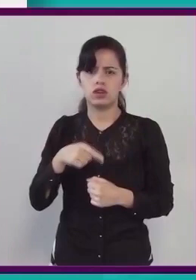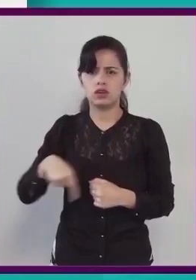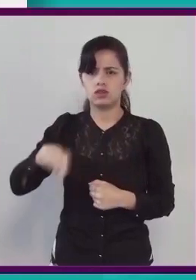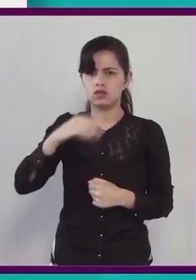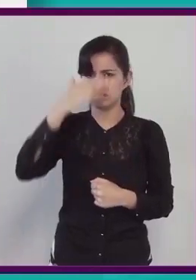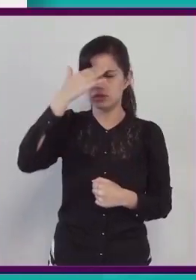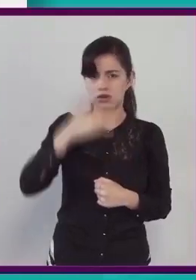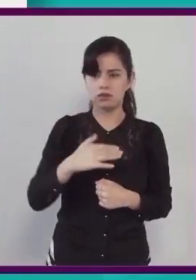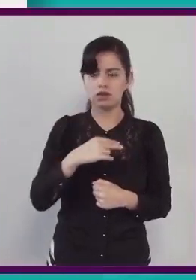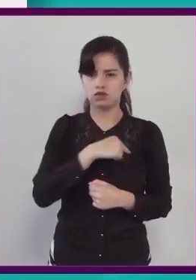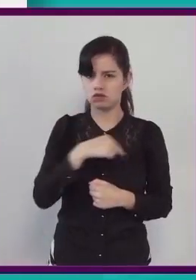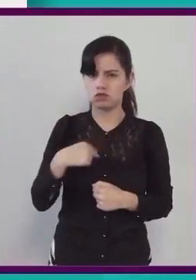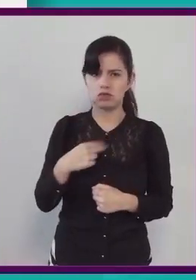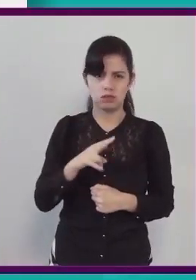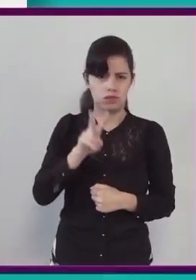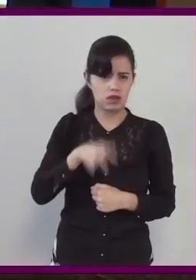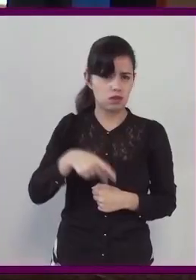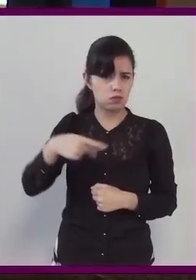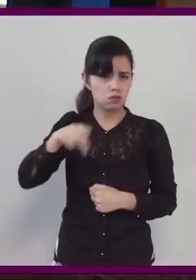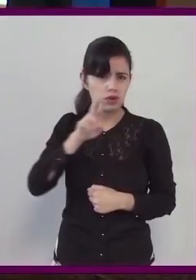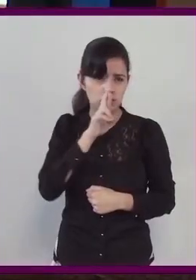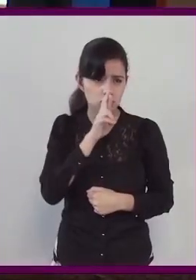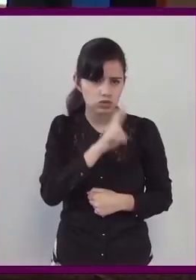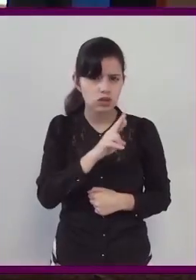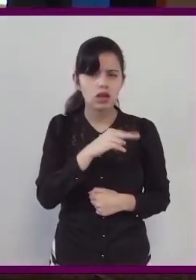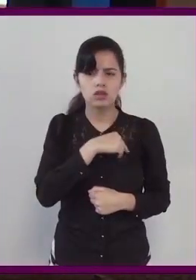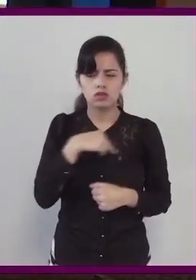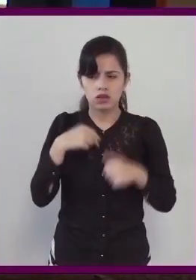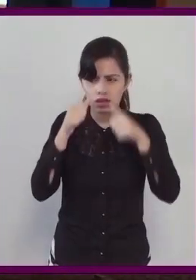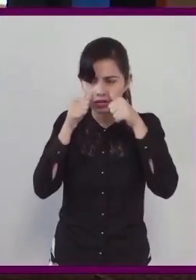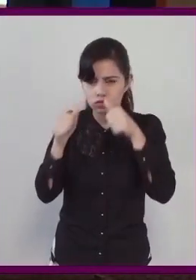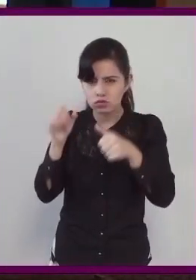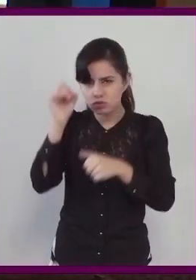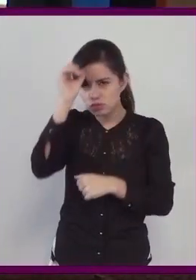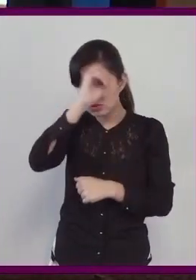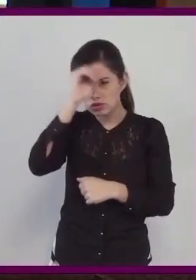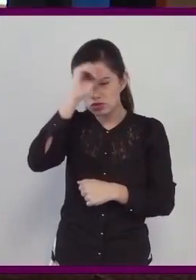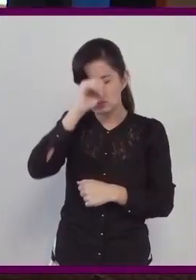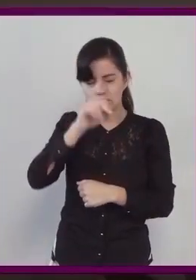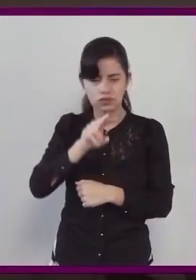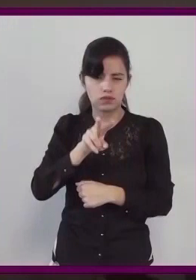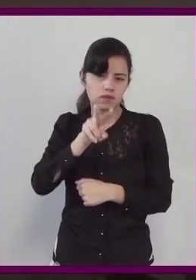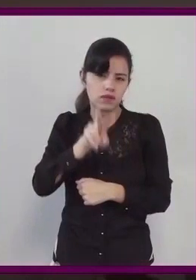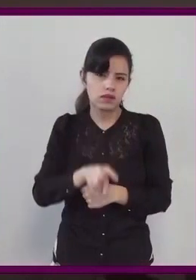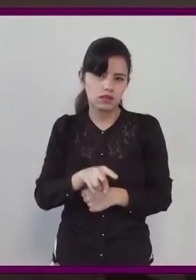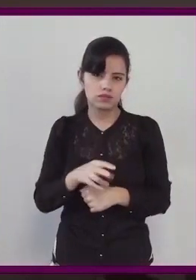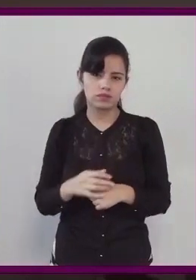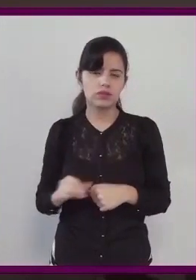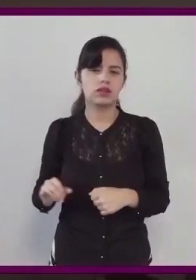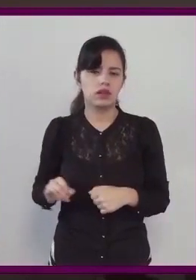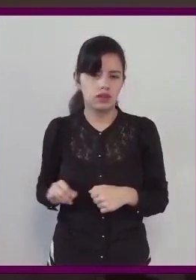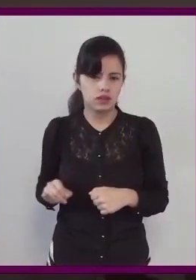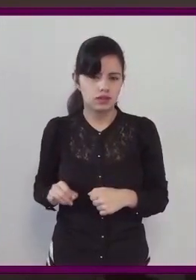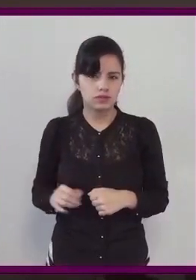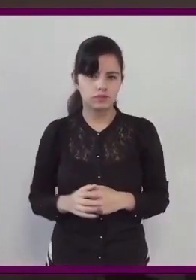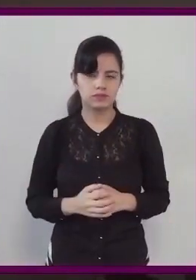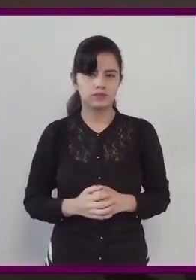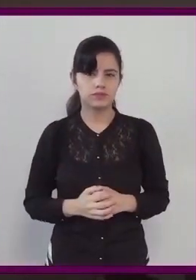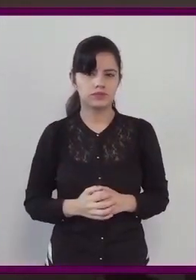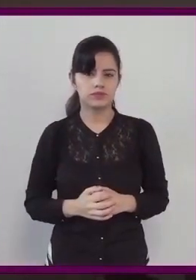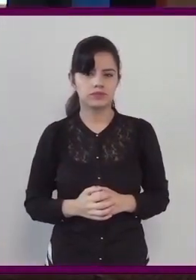o listos para escuchar las respuestas, que nos van a interpelar, pues, ¿no? Creo que